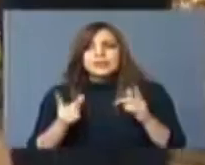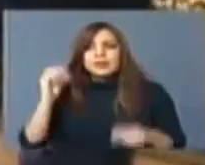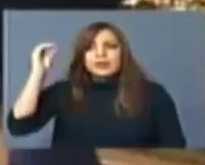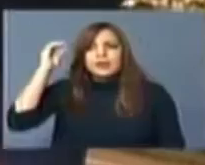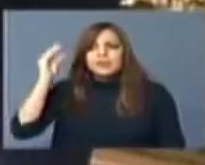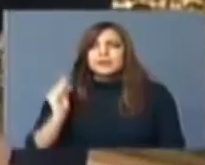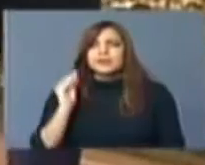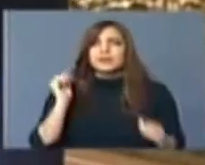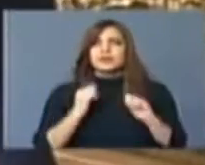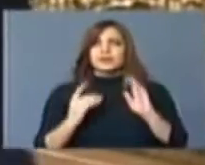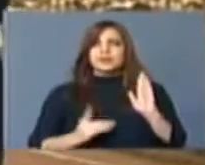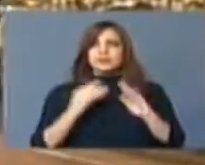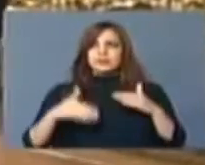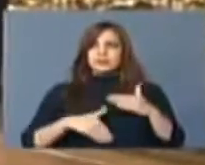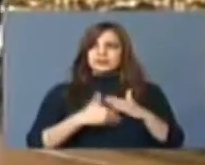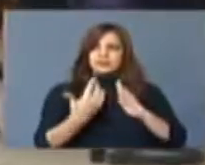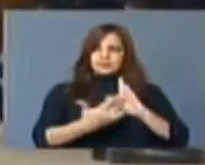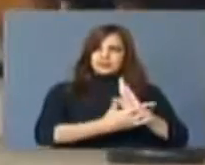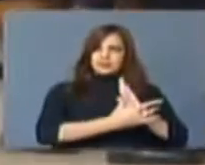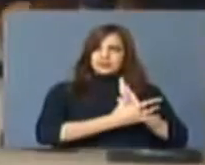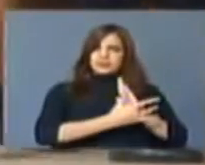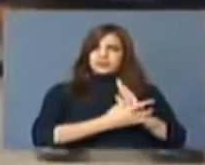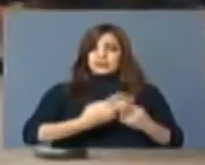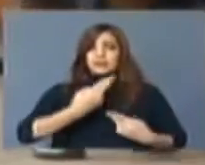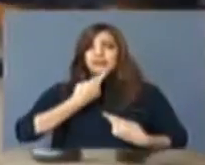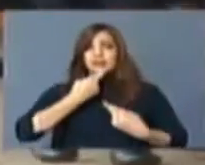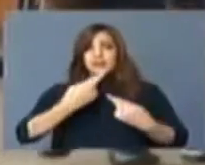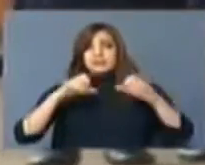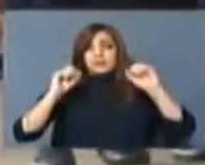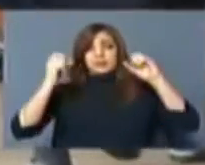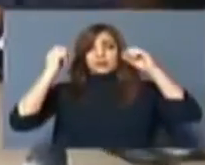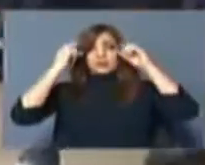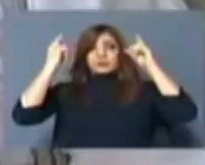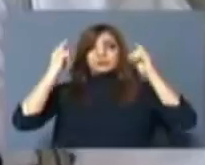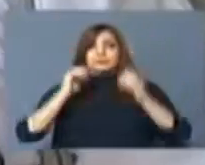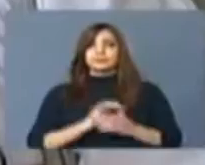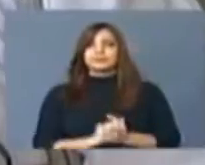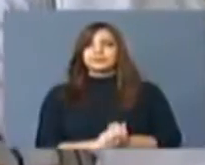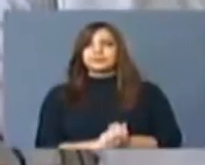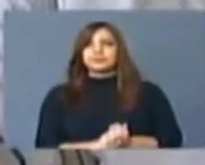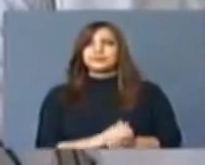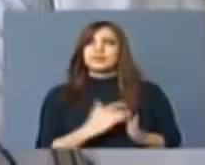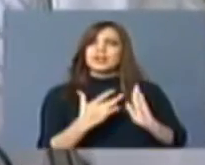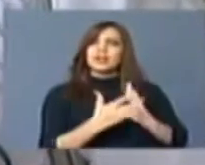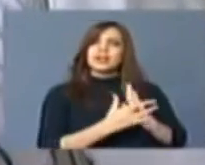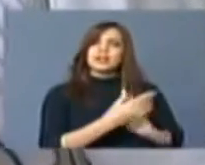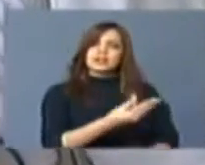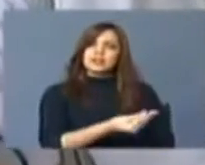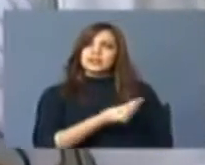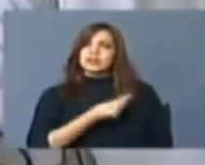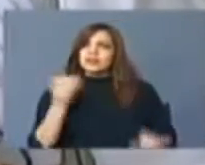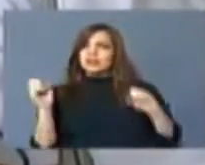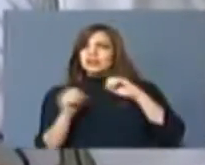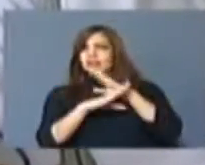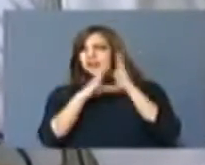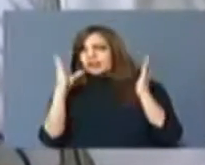jóvenes ante el desarrollo de nuevas tecnologías? Las respuestas podrían sorprenderlos. Y la tecnología nos ofrece, claro, es de